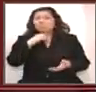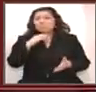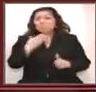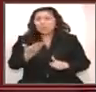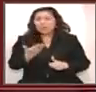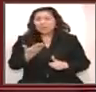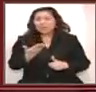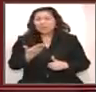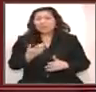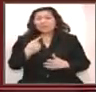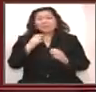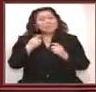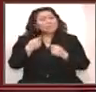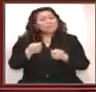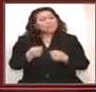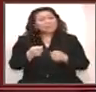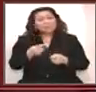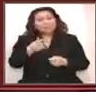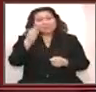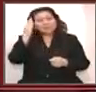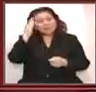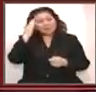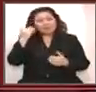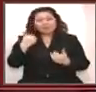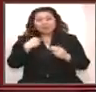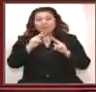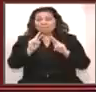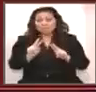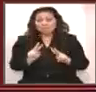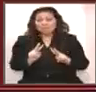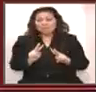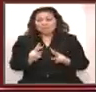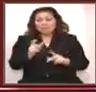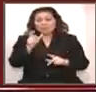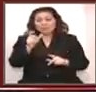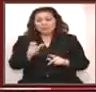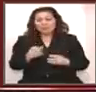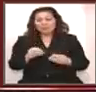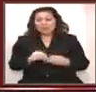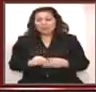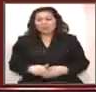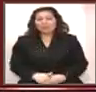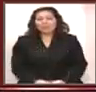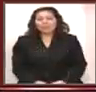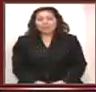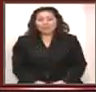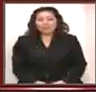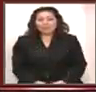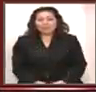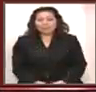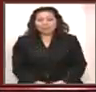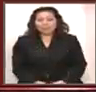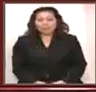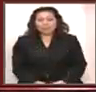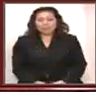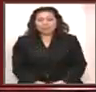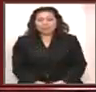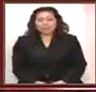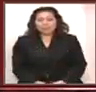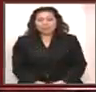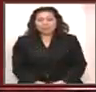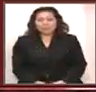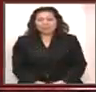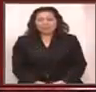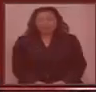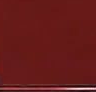homicidios que ostentan y que ustedes tienen a la vista en la pantalla. Para el año 2014, las 5